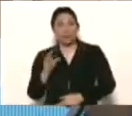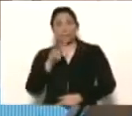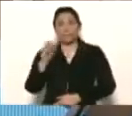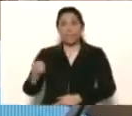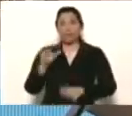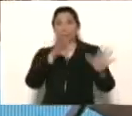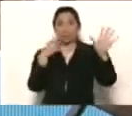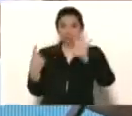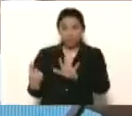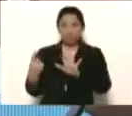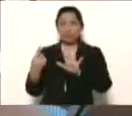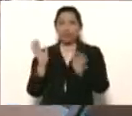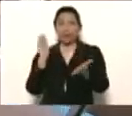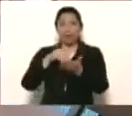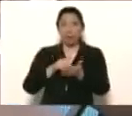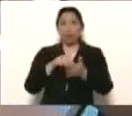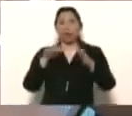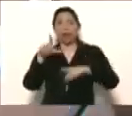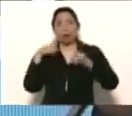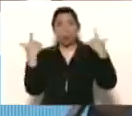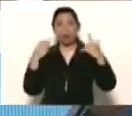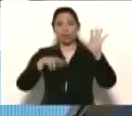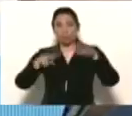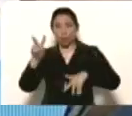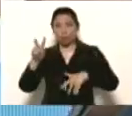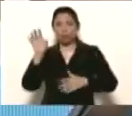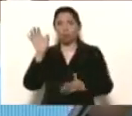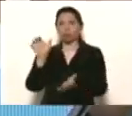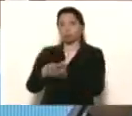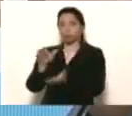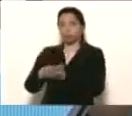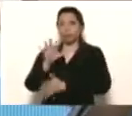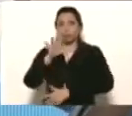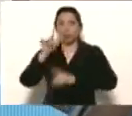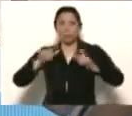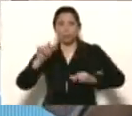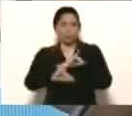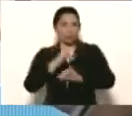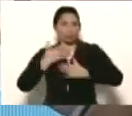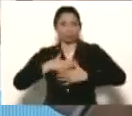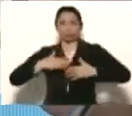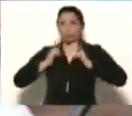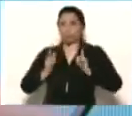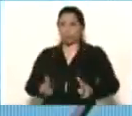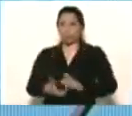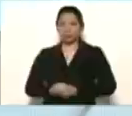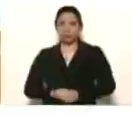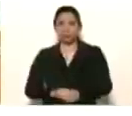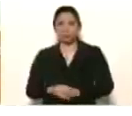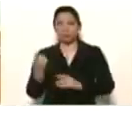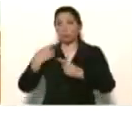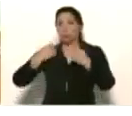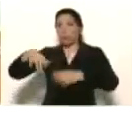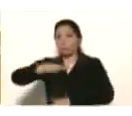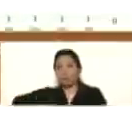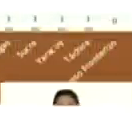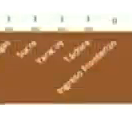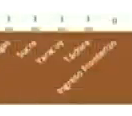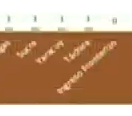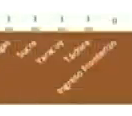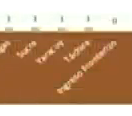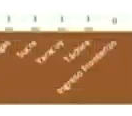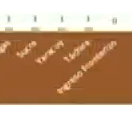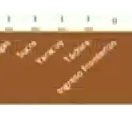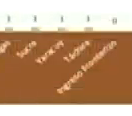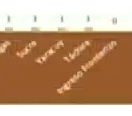16 la guaira con 12 no esparta ya tiene cinco personas recuperadas y el resto del país comparten uno